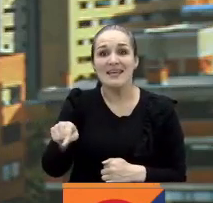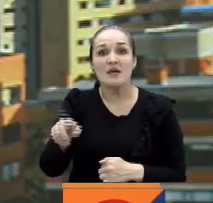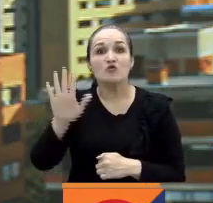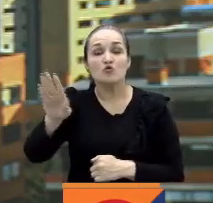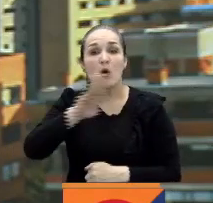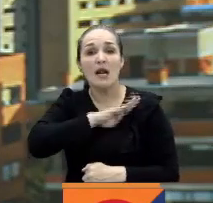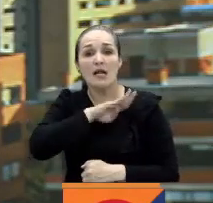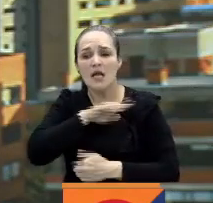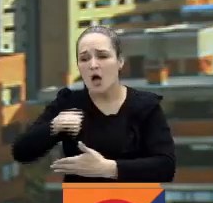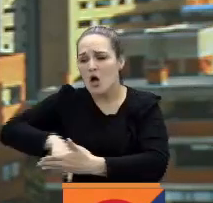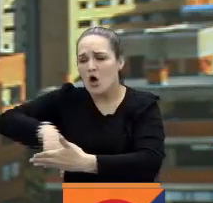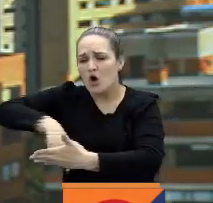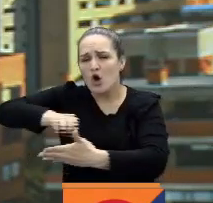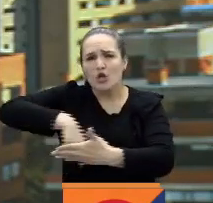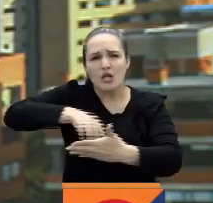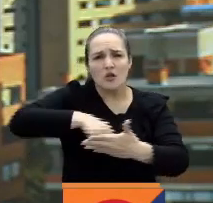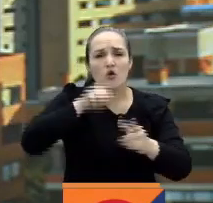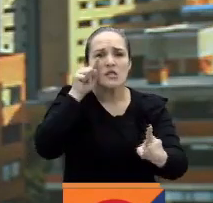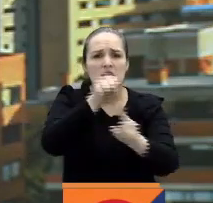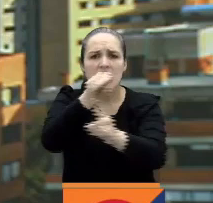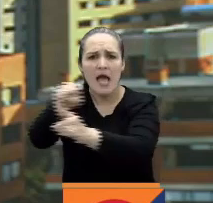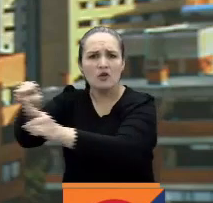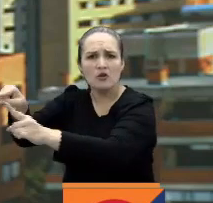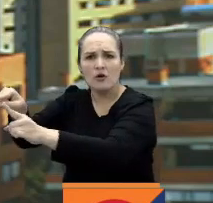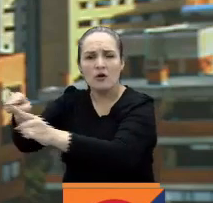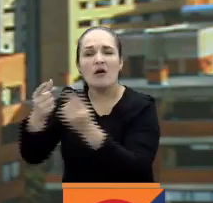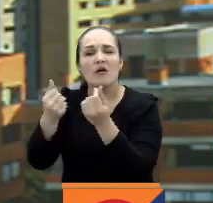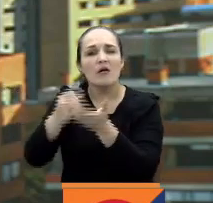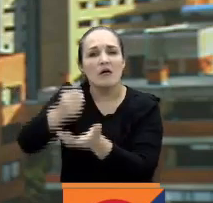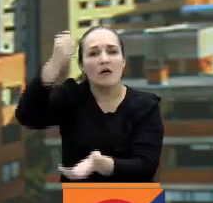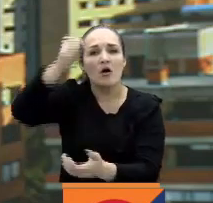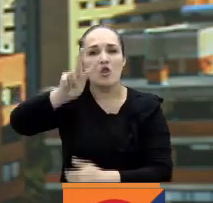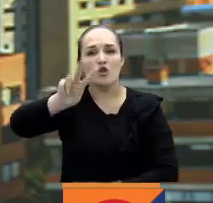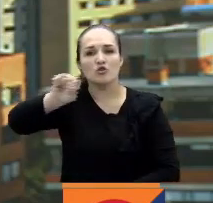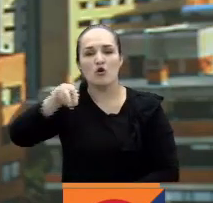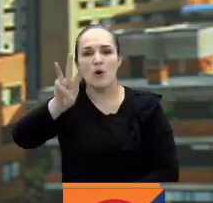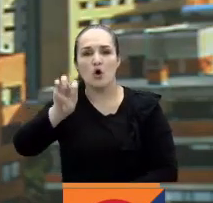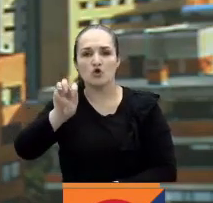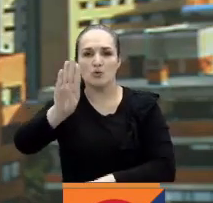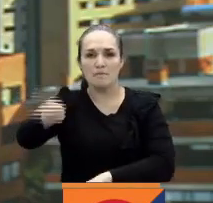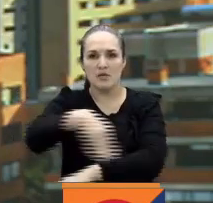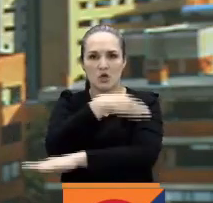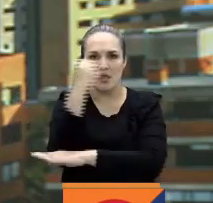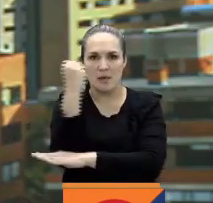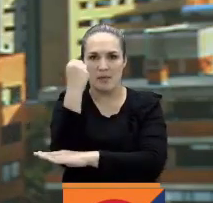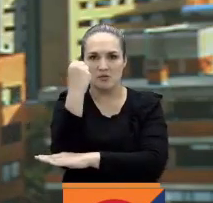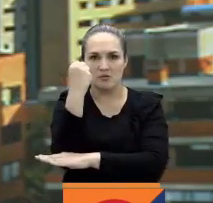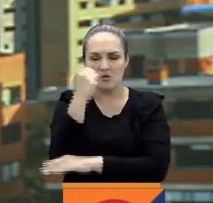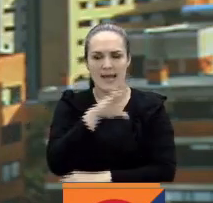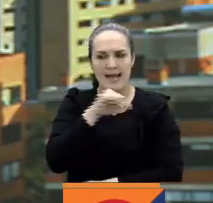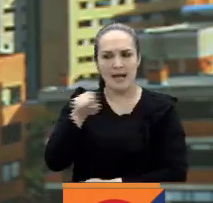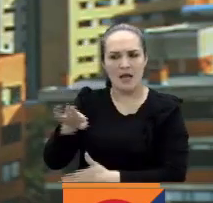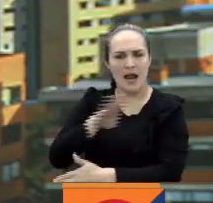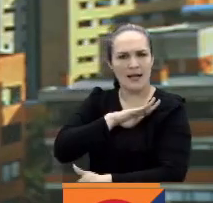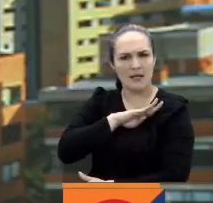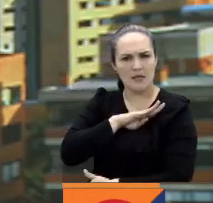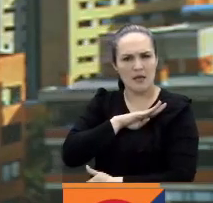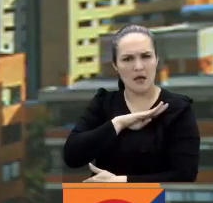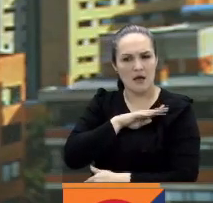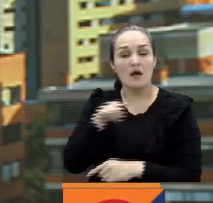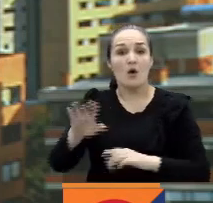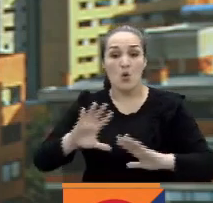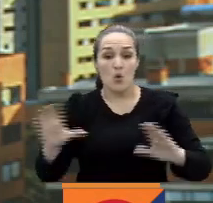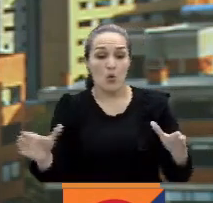75.509 contratos de manera directa por un valor superior a 2,8 billones de pesos. En horas de la mañana, el sindicato de